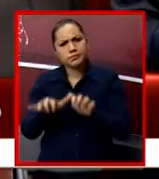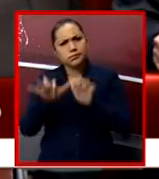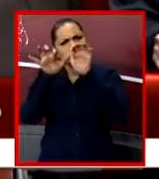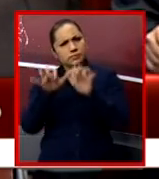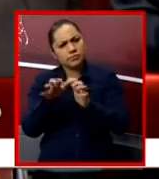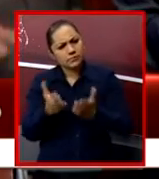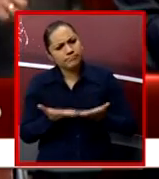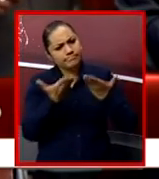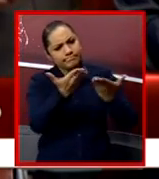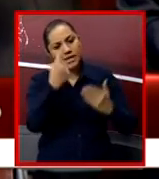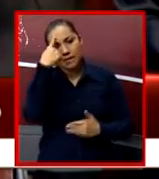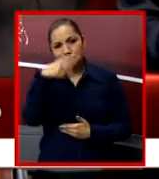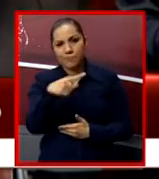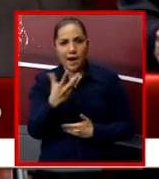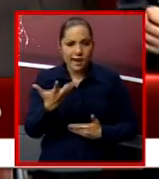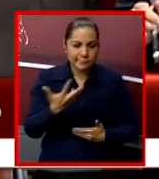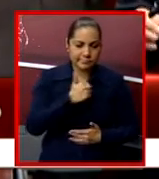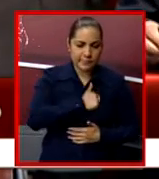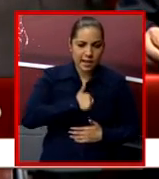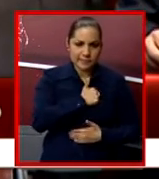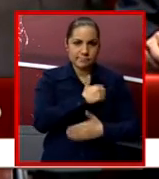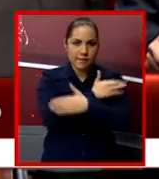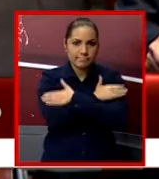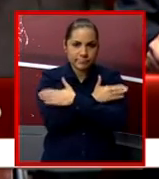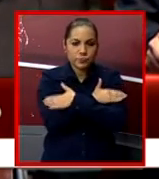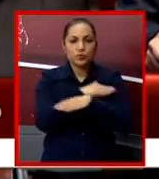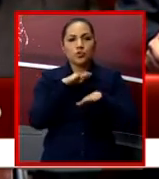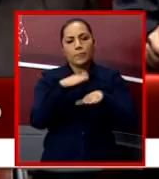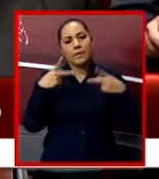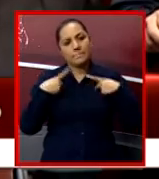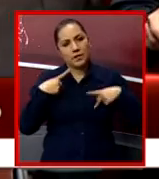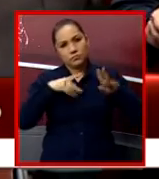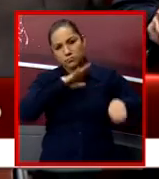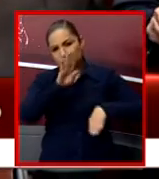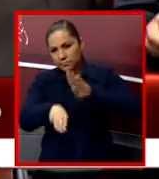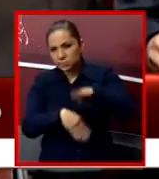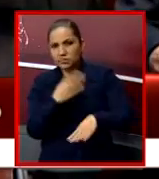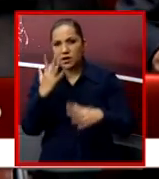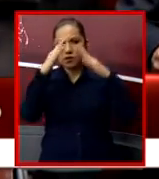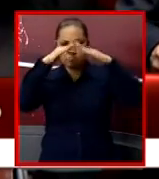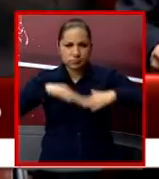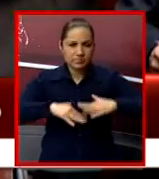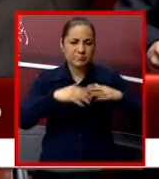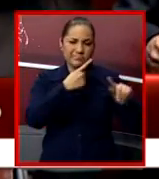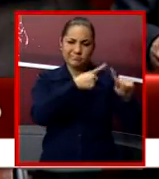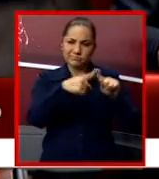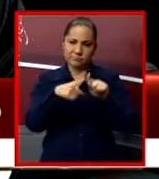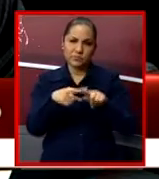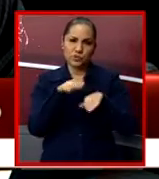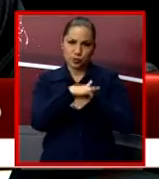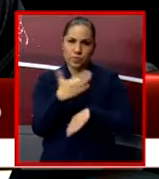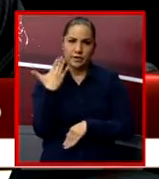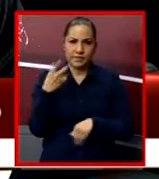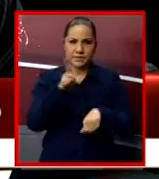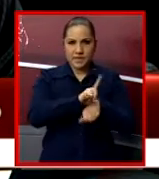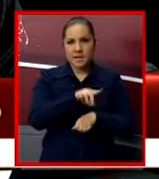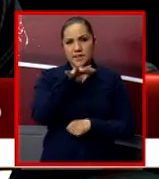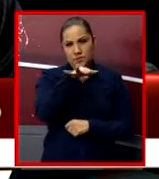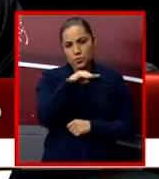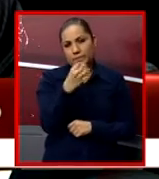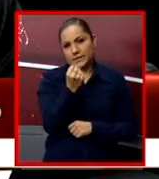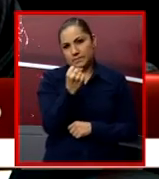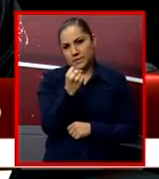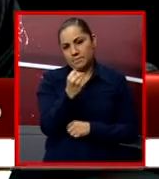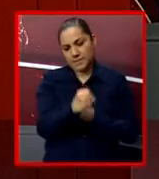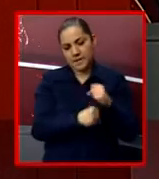que expresan sus condolencias en torno a las pérdidas humanas y daños materiales a consecuencia de los sismos de